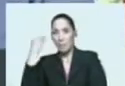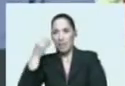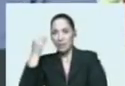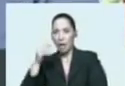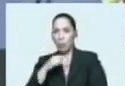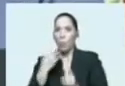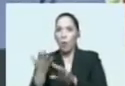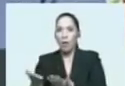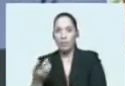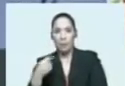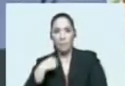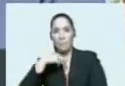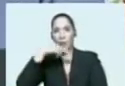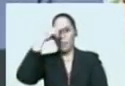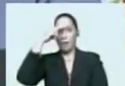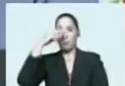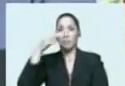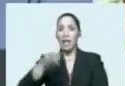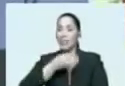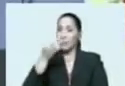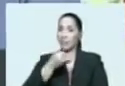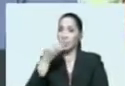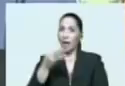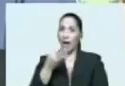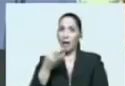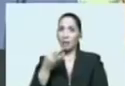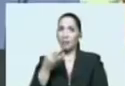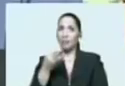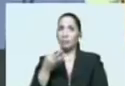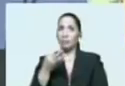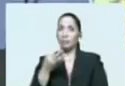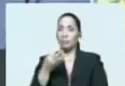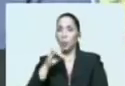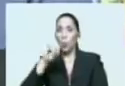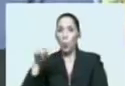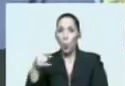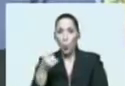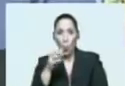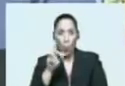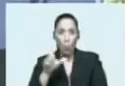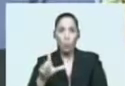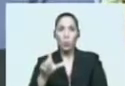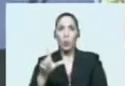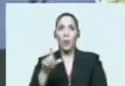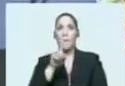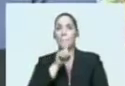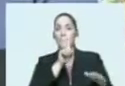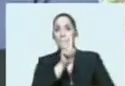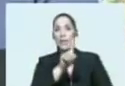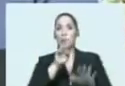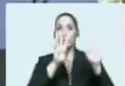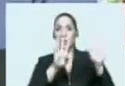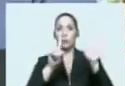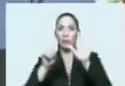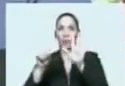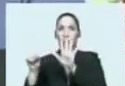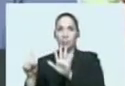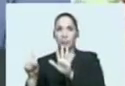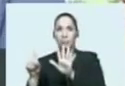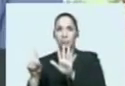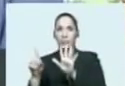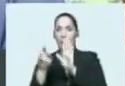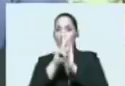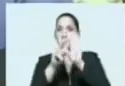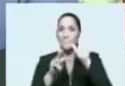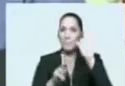pero esa tarde de junio de 1976 estábamos en el parque de la paz en la organización el